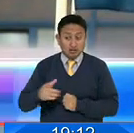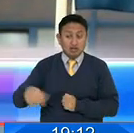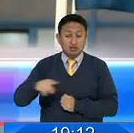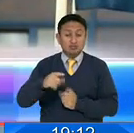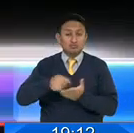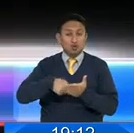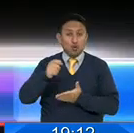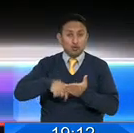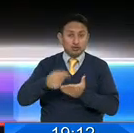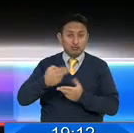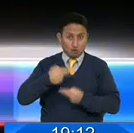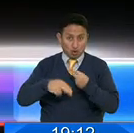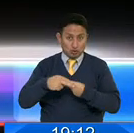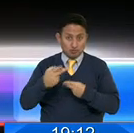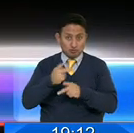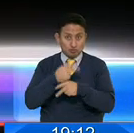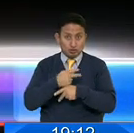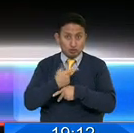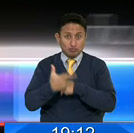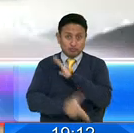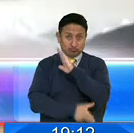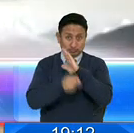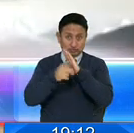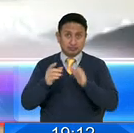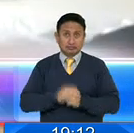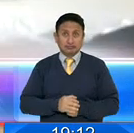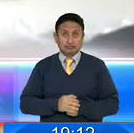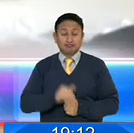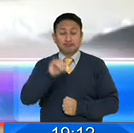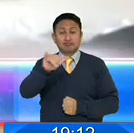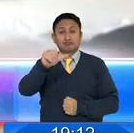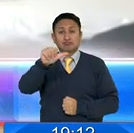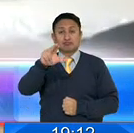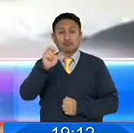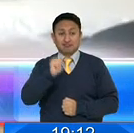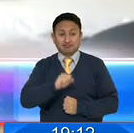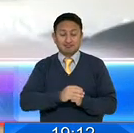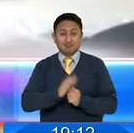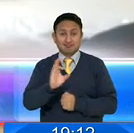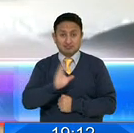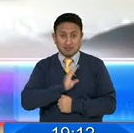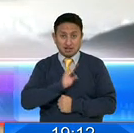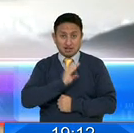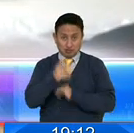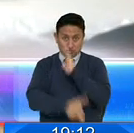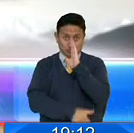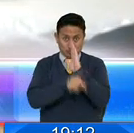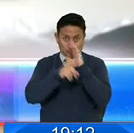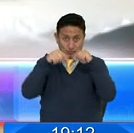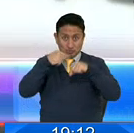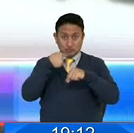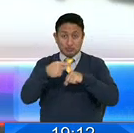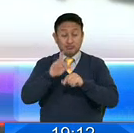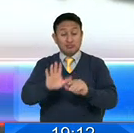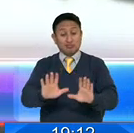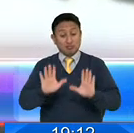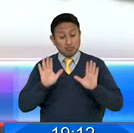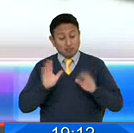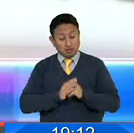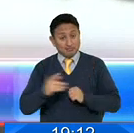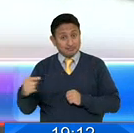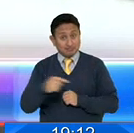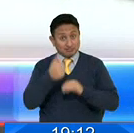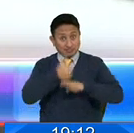negocios de productos petroleros. Henry Yanes, experto en temas hidrocarburíferos, advierte que se trata de altas autoridades